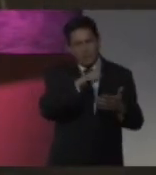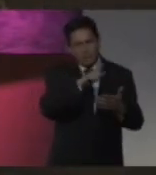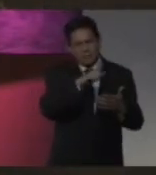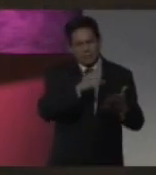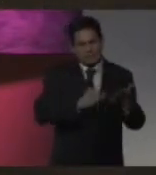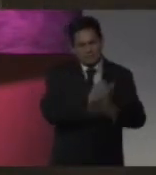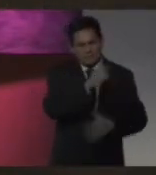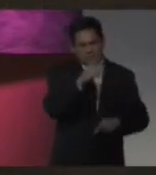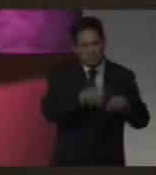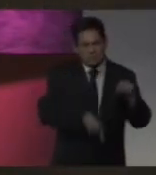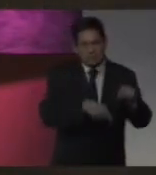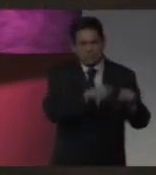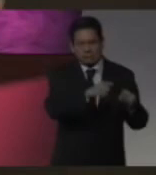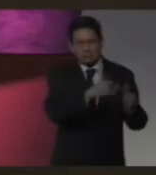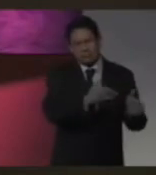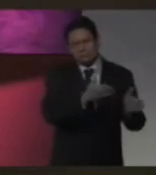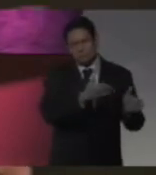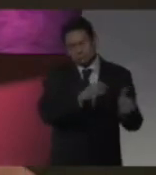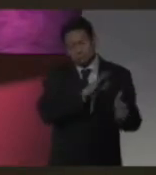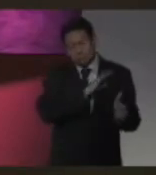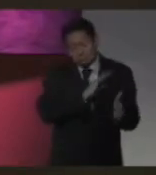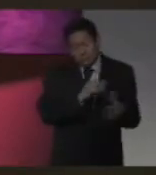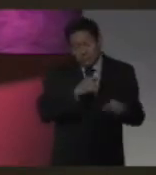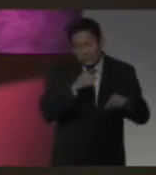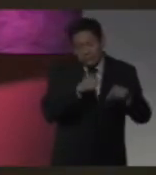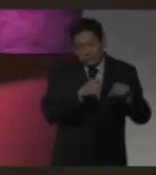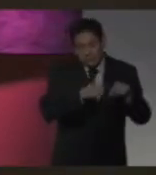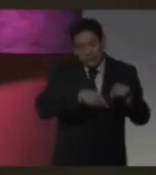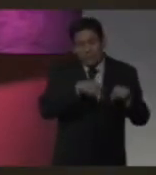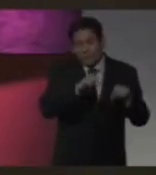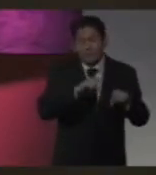revisado en una segunda instancia. Esa es la situación.